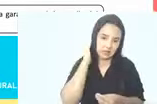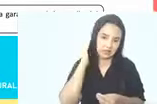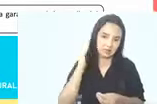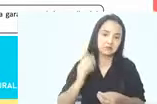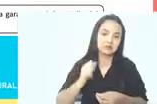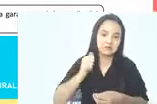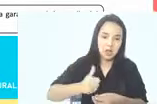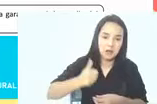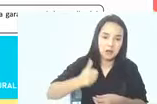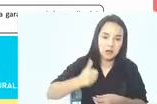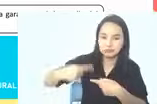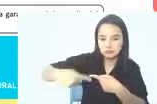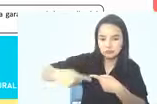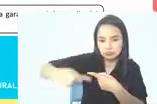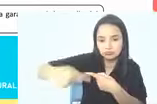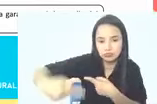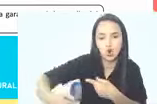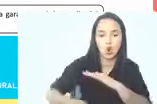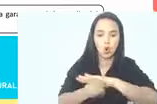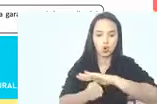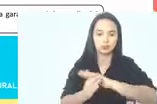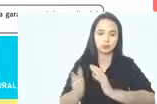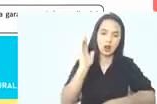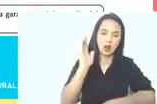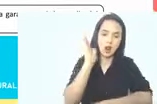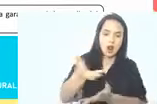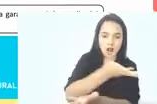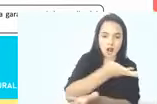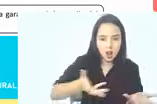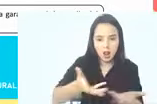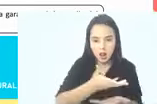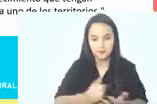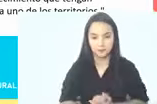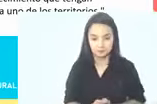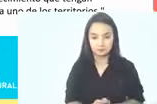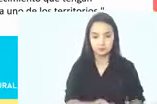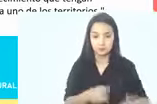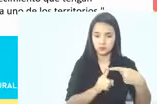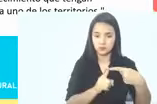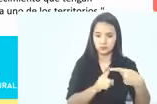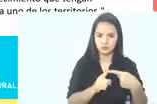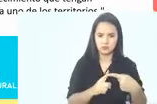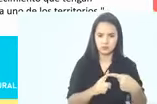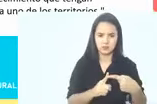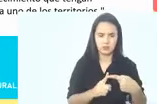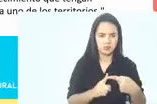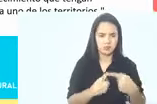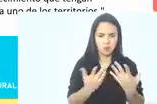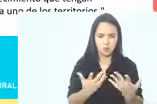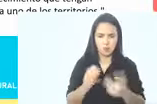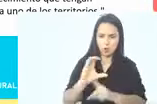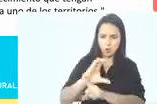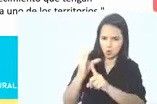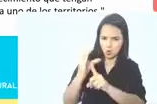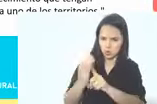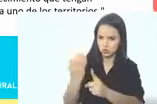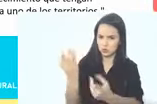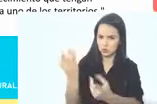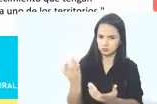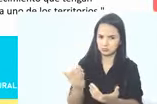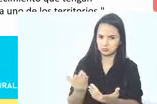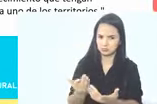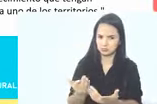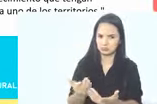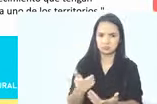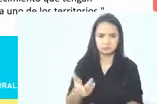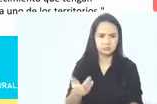un diagnóstico de la situación actual del sector cultural en los 10 municipios. Necesitamos saber cómo estamos, qué tenemos, hacia